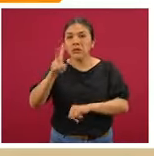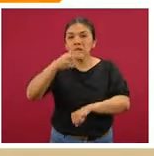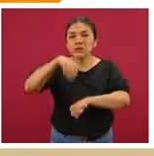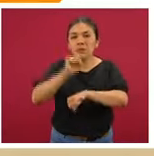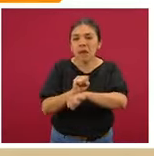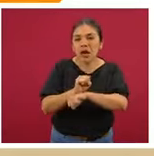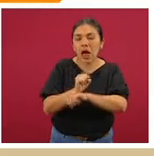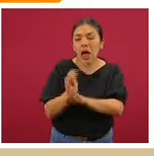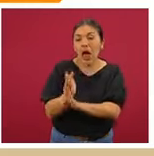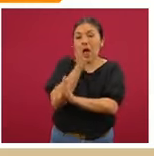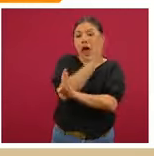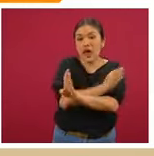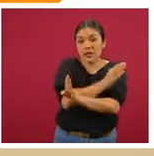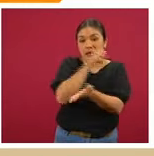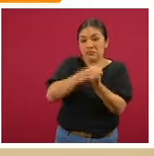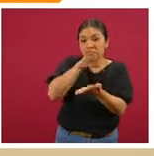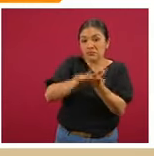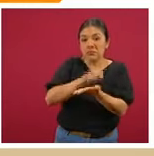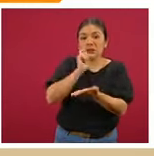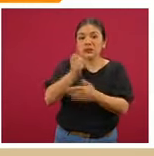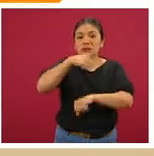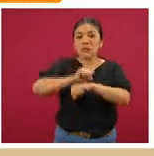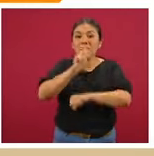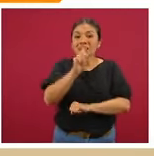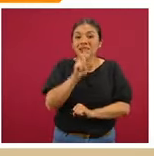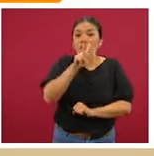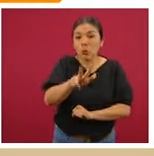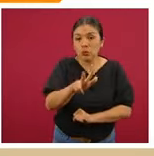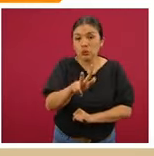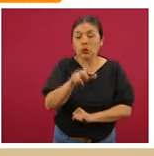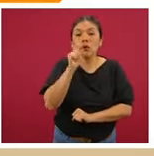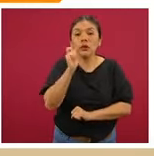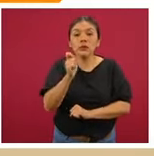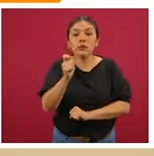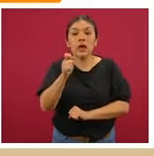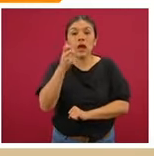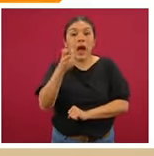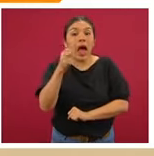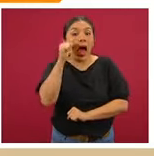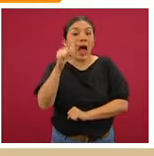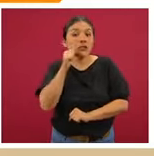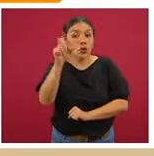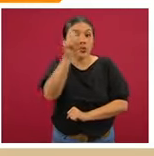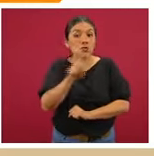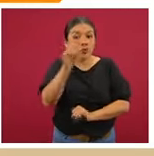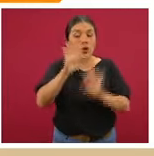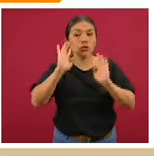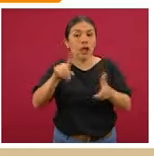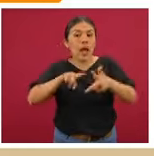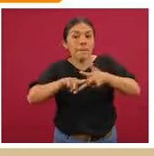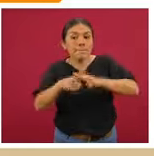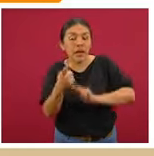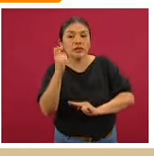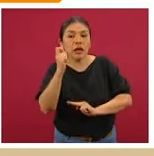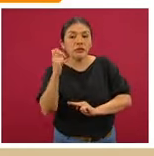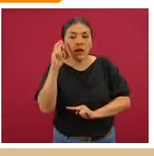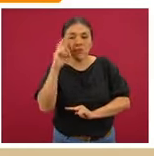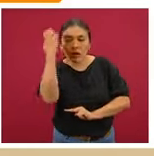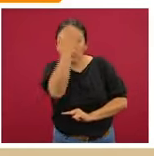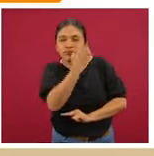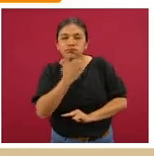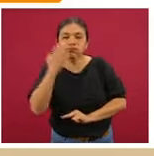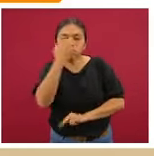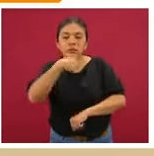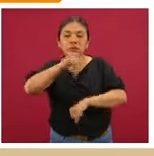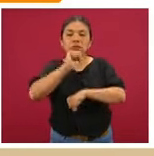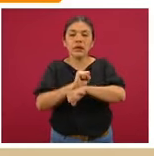semana anterior graficada, que fue la 38, recordando que a partir de ayer domingo también empezamos ya a